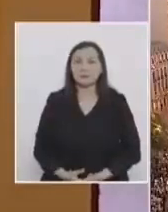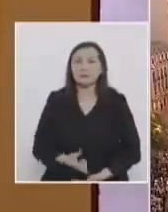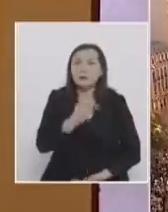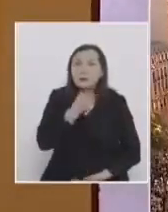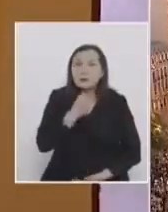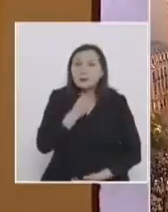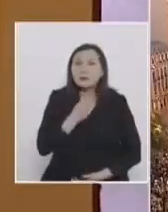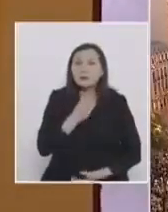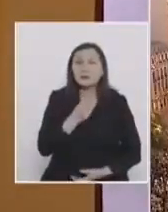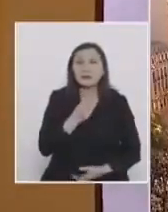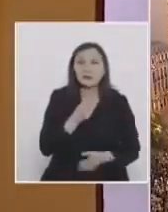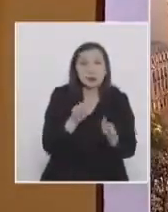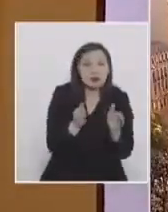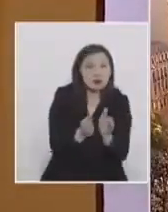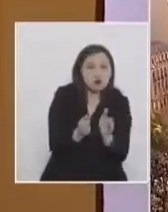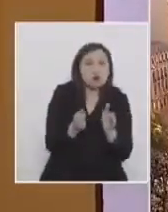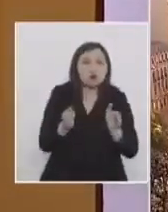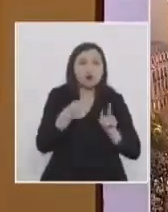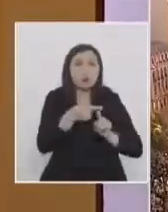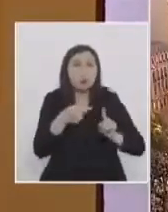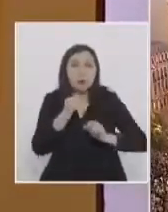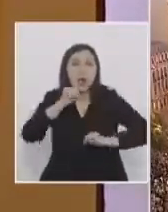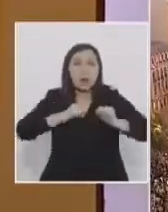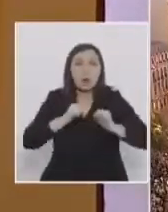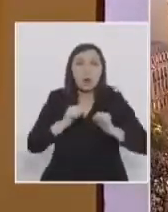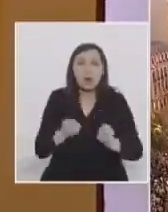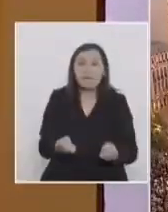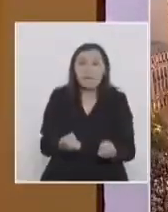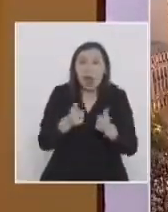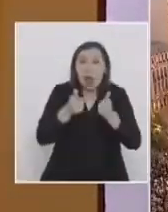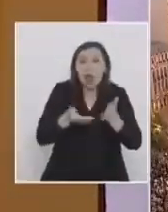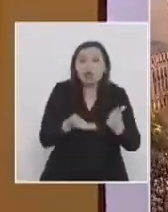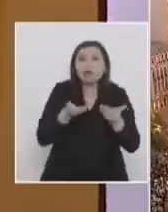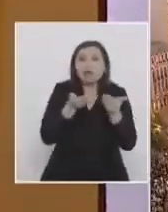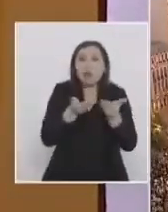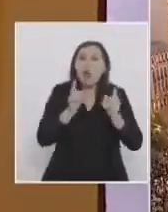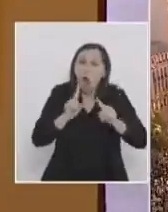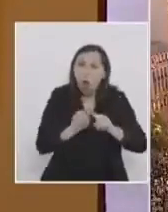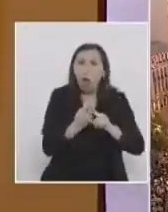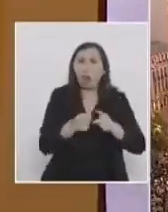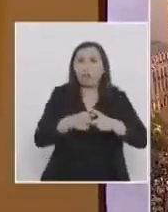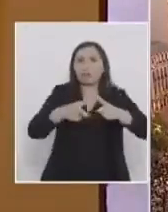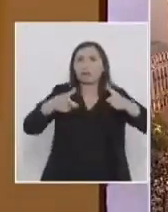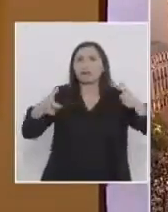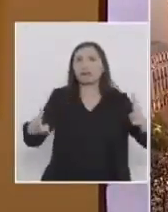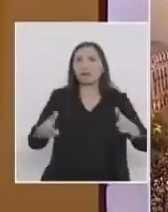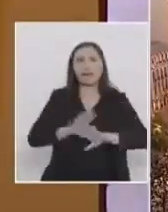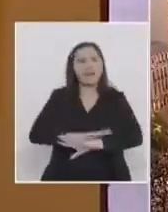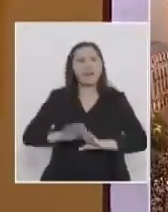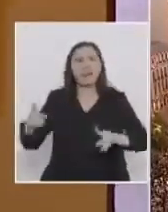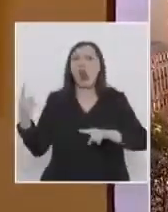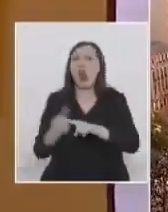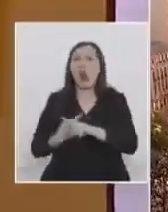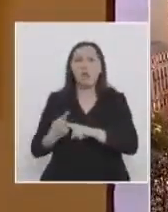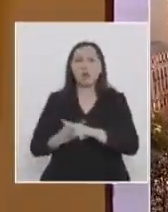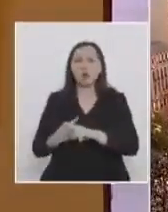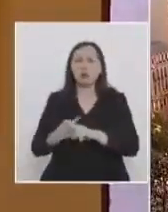Queremos que las pequeñas y medianas empresas que generan valor vuelvan a crecer. Queremos terminar con los abusos que